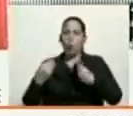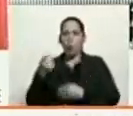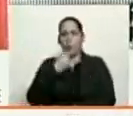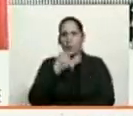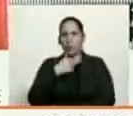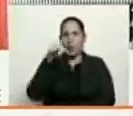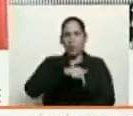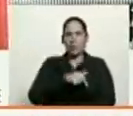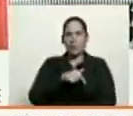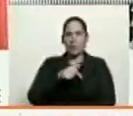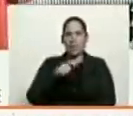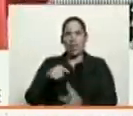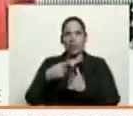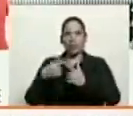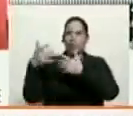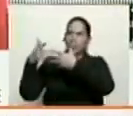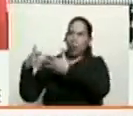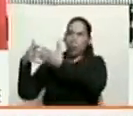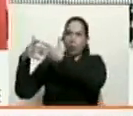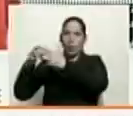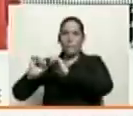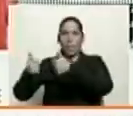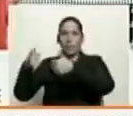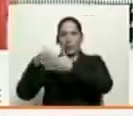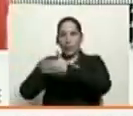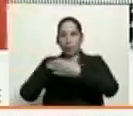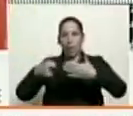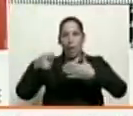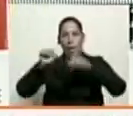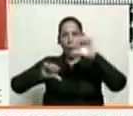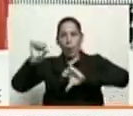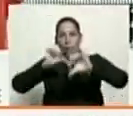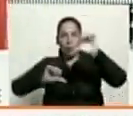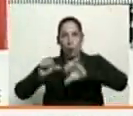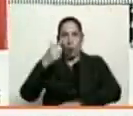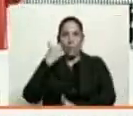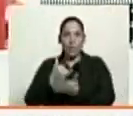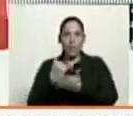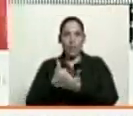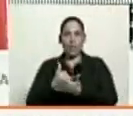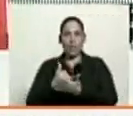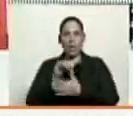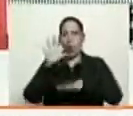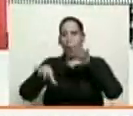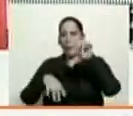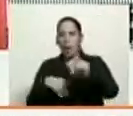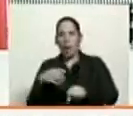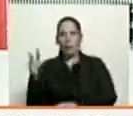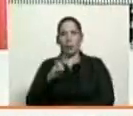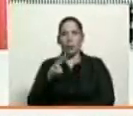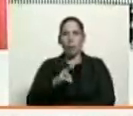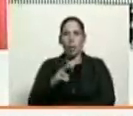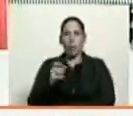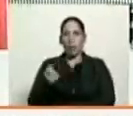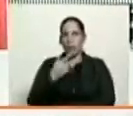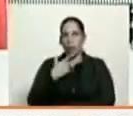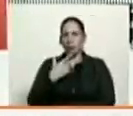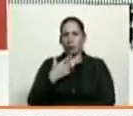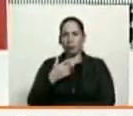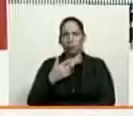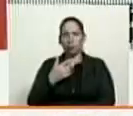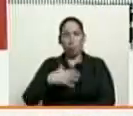Estados Unidos? Comienza a sancionar los laboratorios. Mira, encontraron en Venezuela, qué sé yo, una aspirina. No sé quién hace la